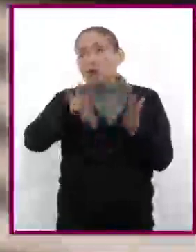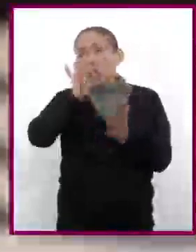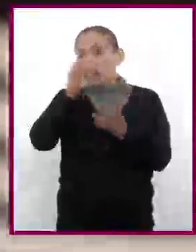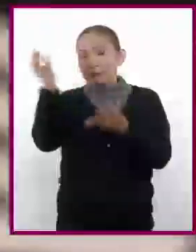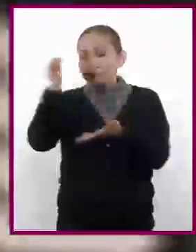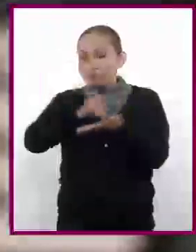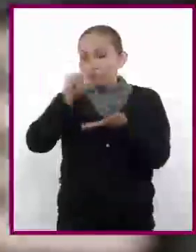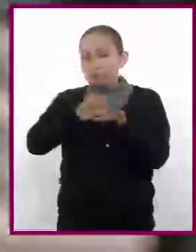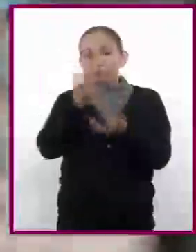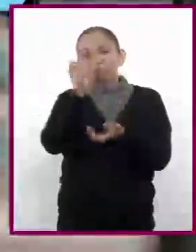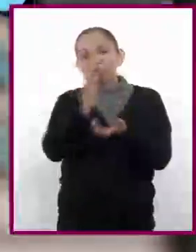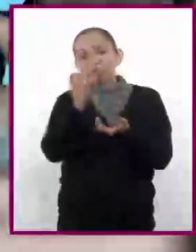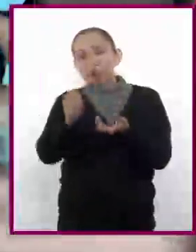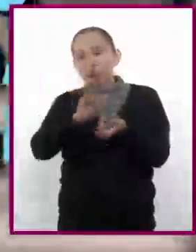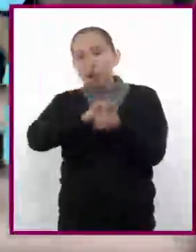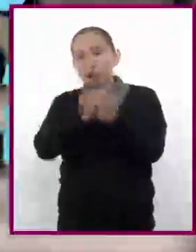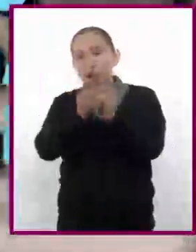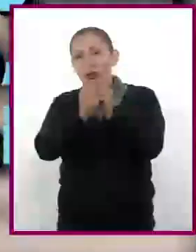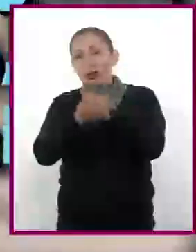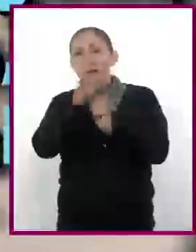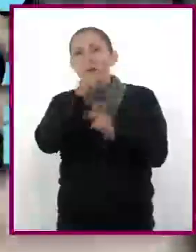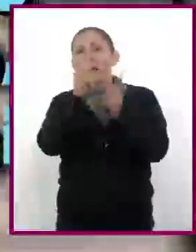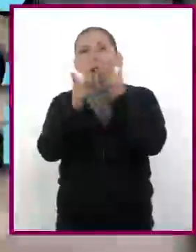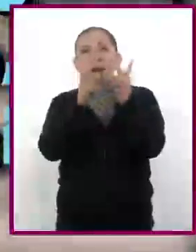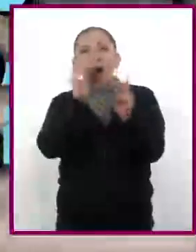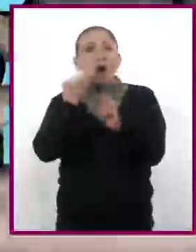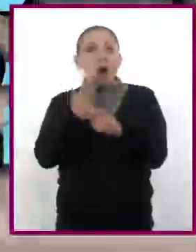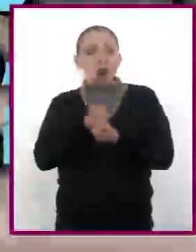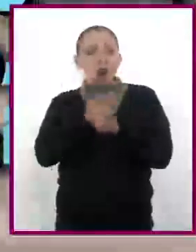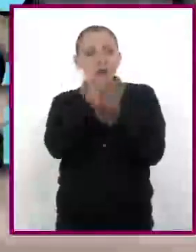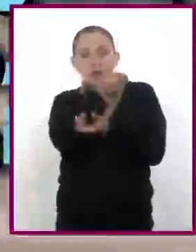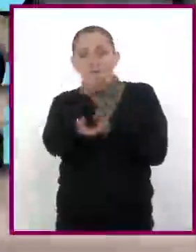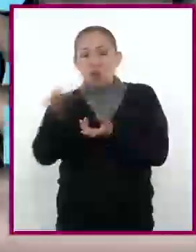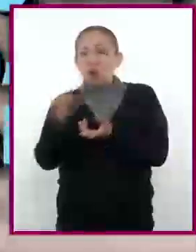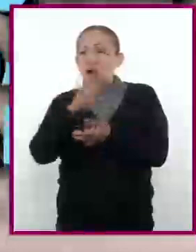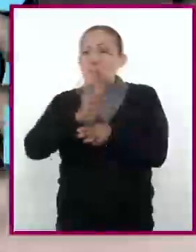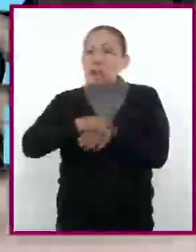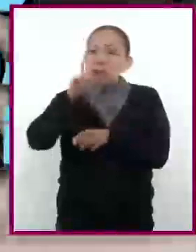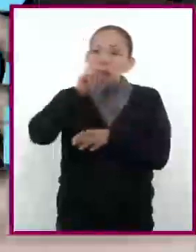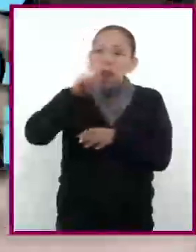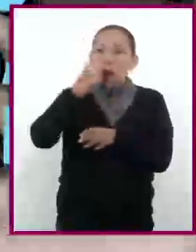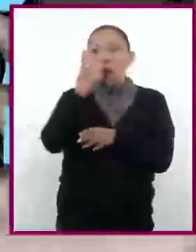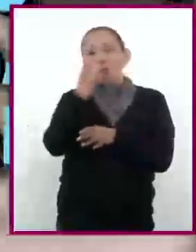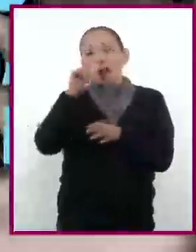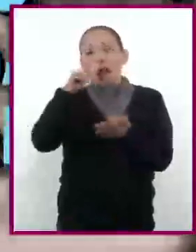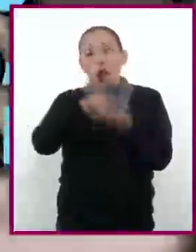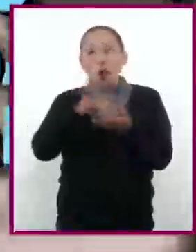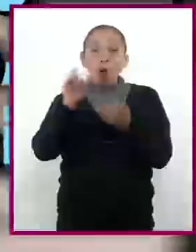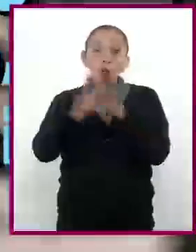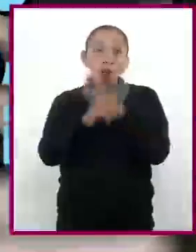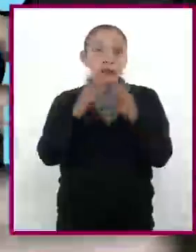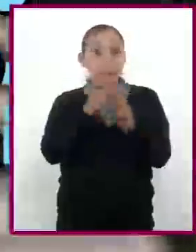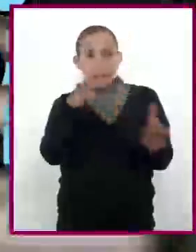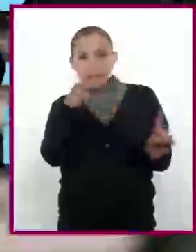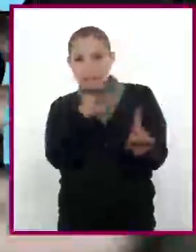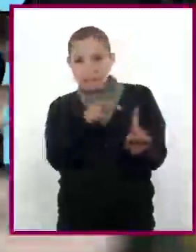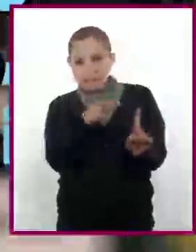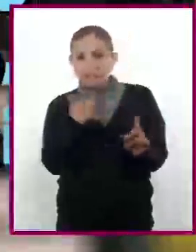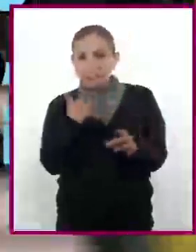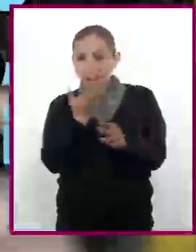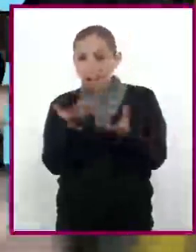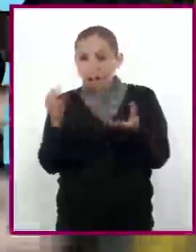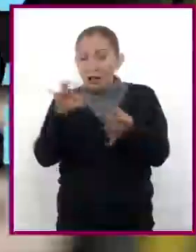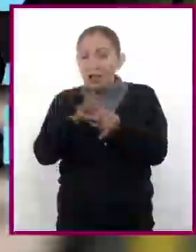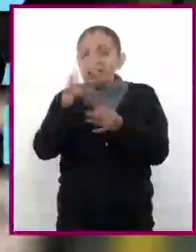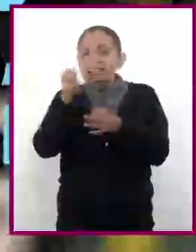recopilan, definen o traducen las palabras o expresiones de una o más lenguas, o de una materia concreta,